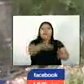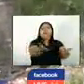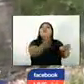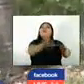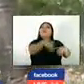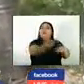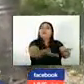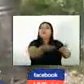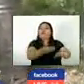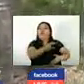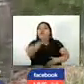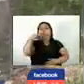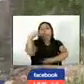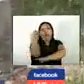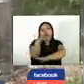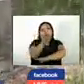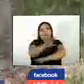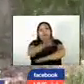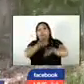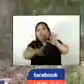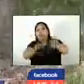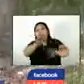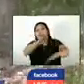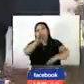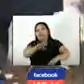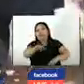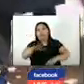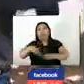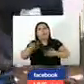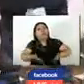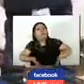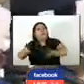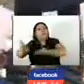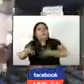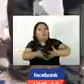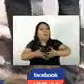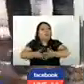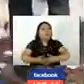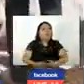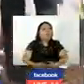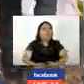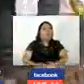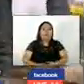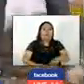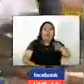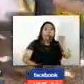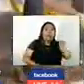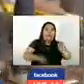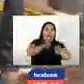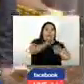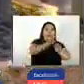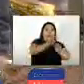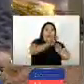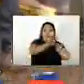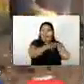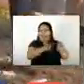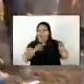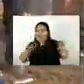venía procedente de Colombia, con destino a Estados Unidos. Entre enero 2022 y marzo